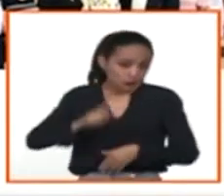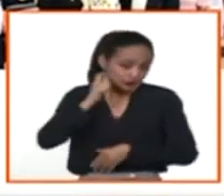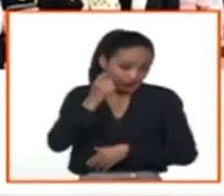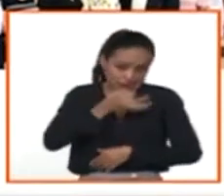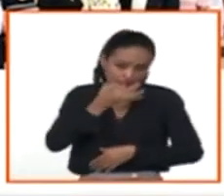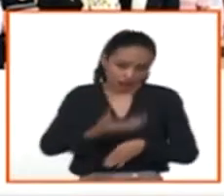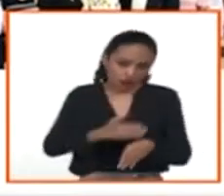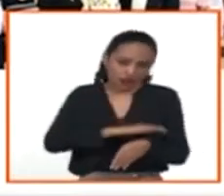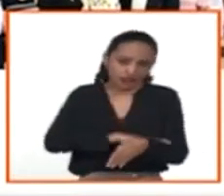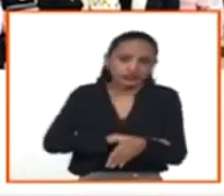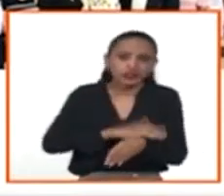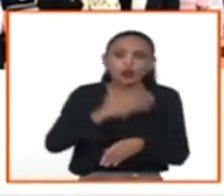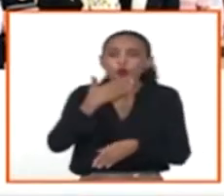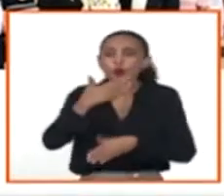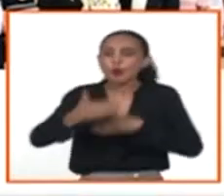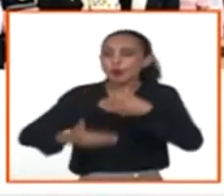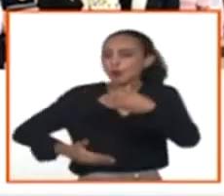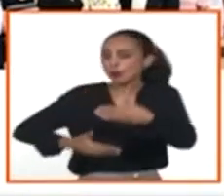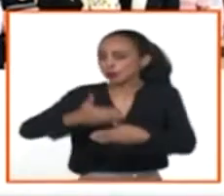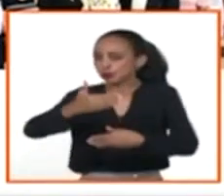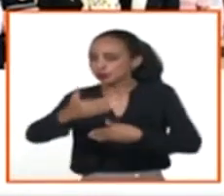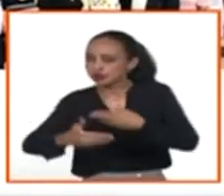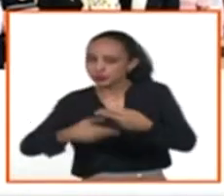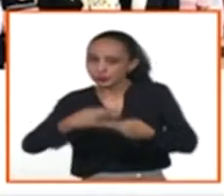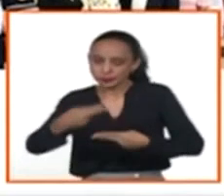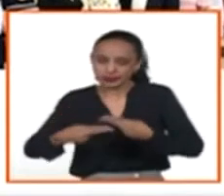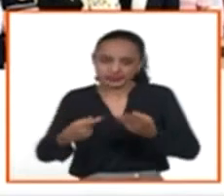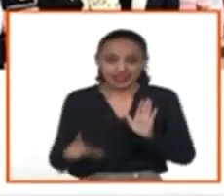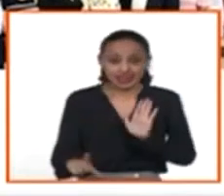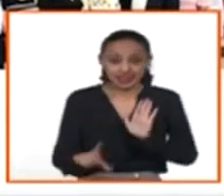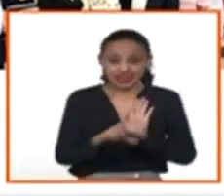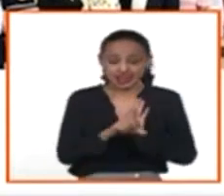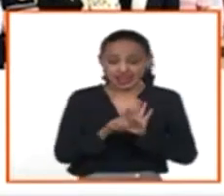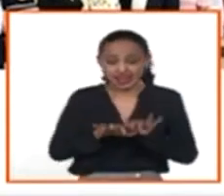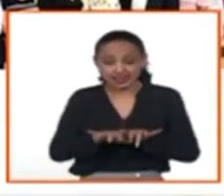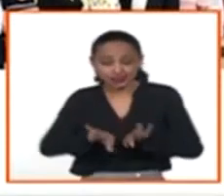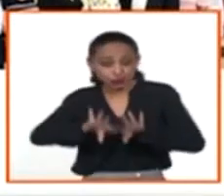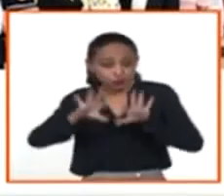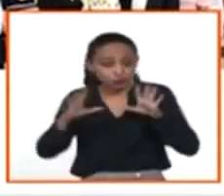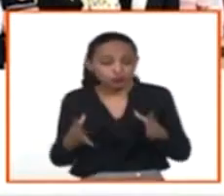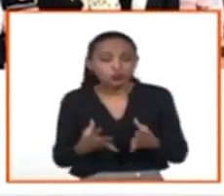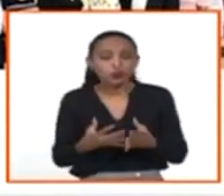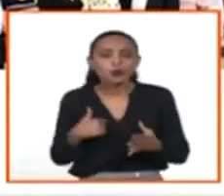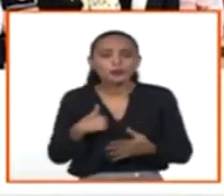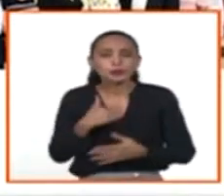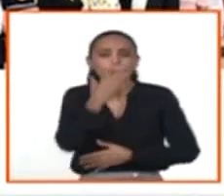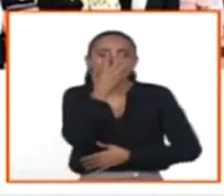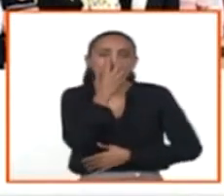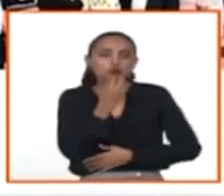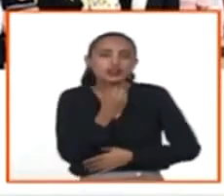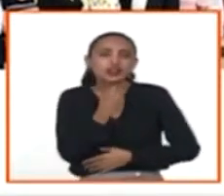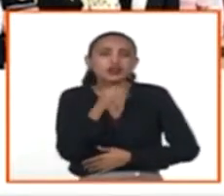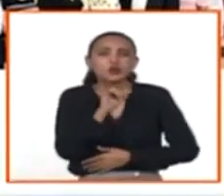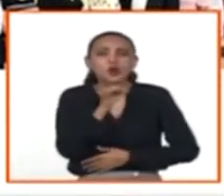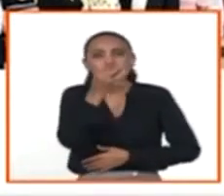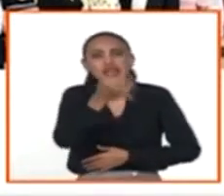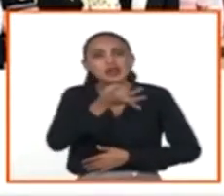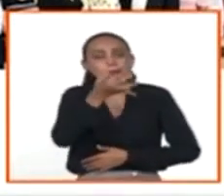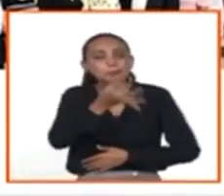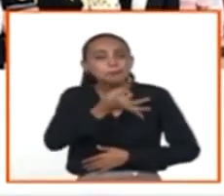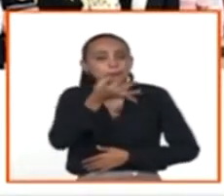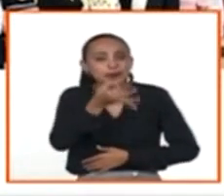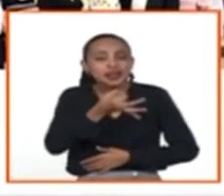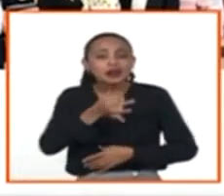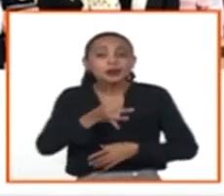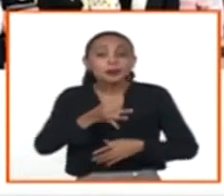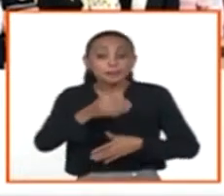proceso de elaboración. Y me gustaría, sobre todo, un poco explicar que para todo este